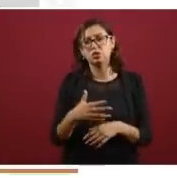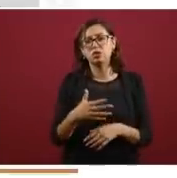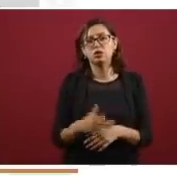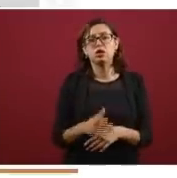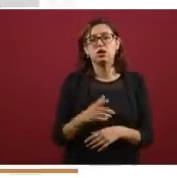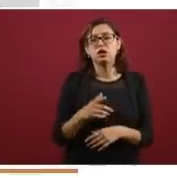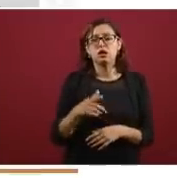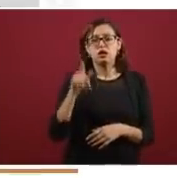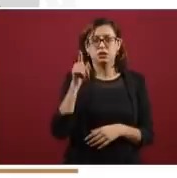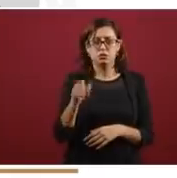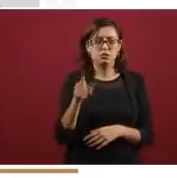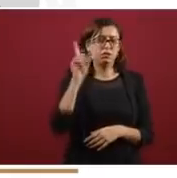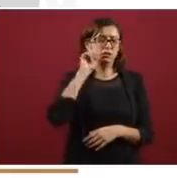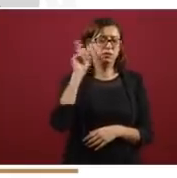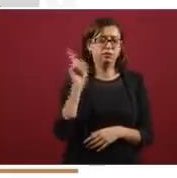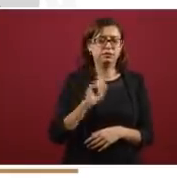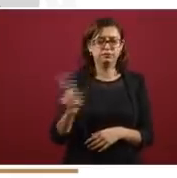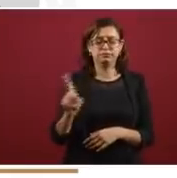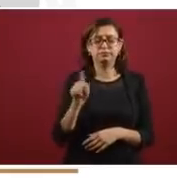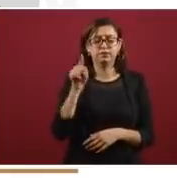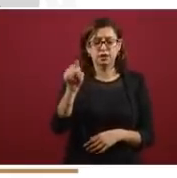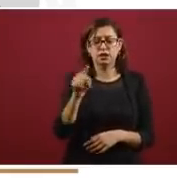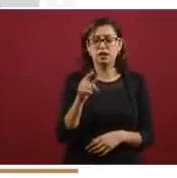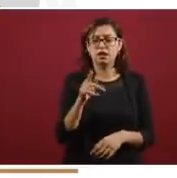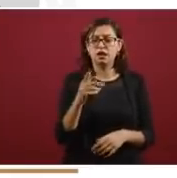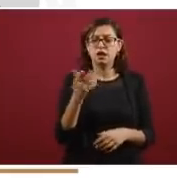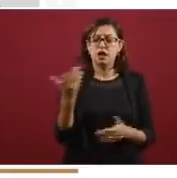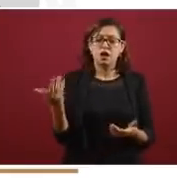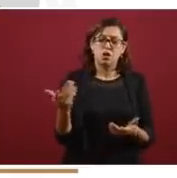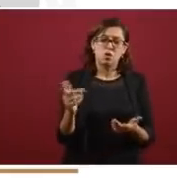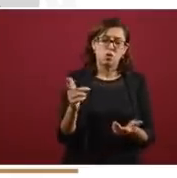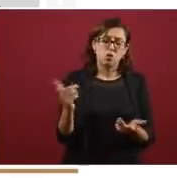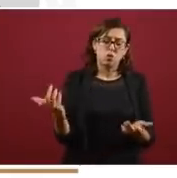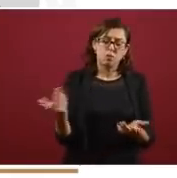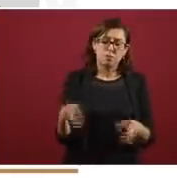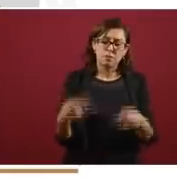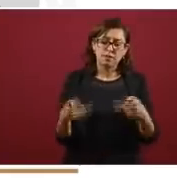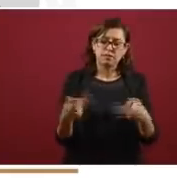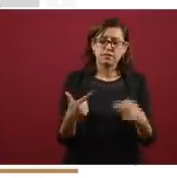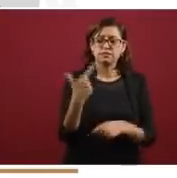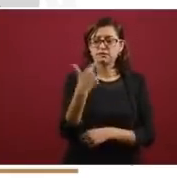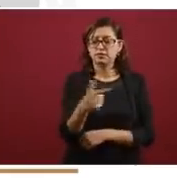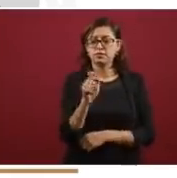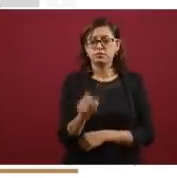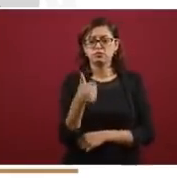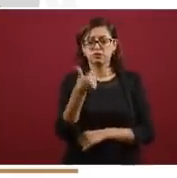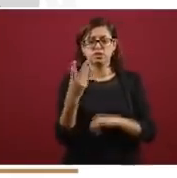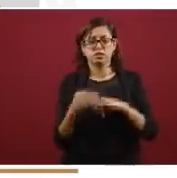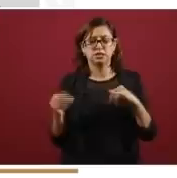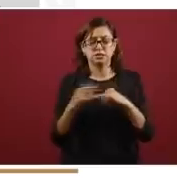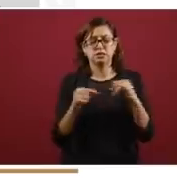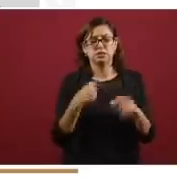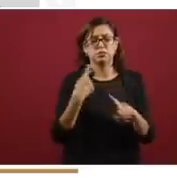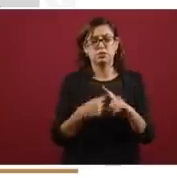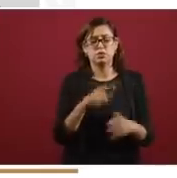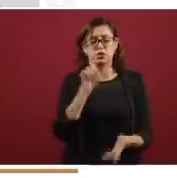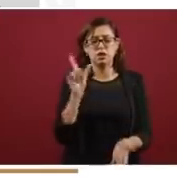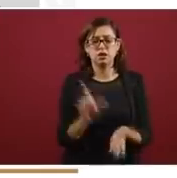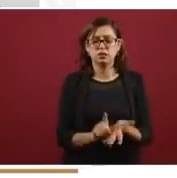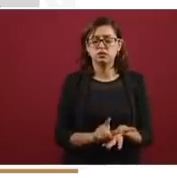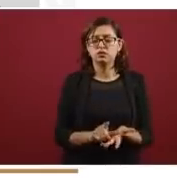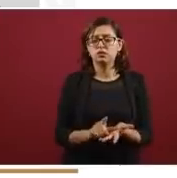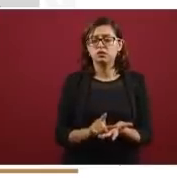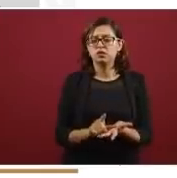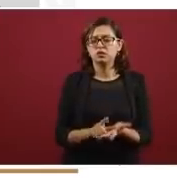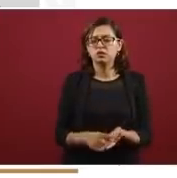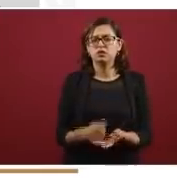Gas Butano de Zacatecas, en Pánuco, Zacatecas, con un precio al público de 7 pesos con 6 centavos por litro y un margen